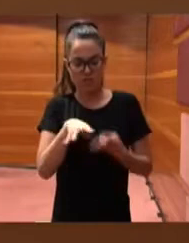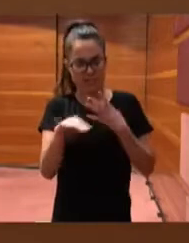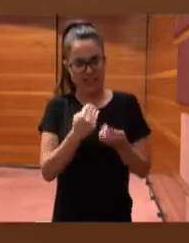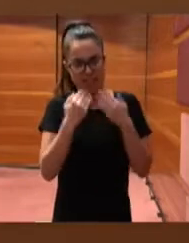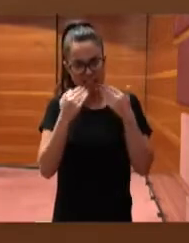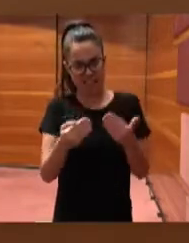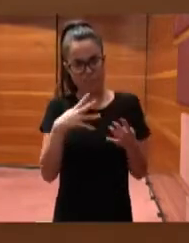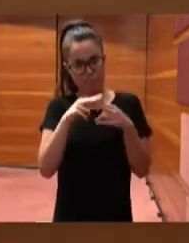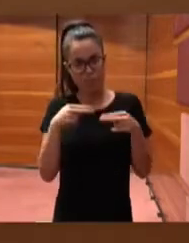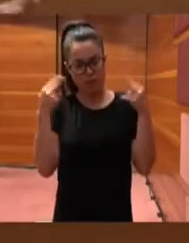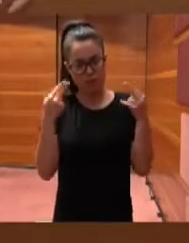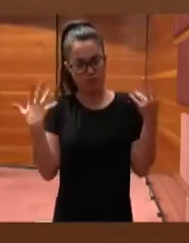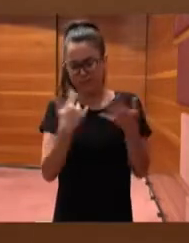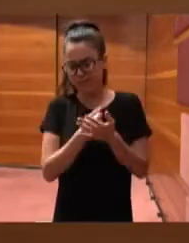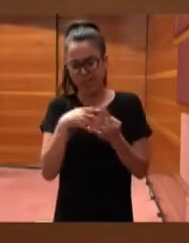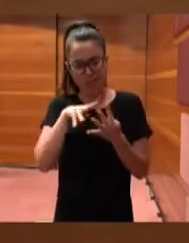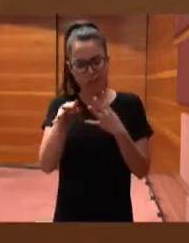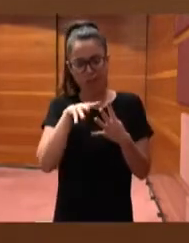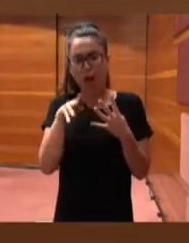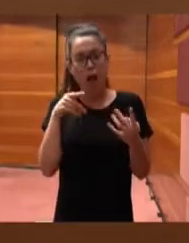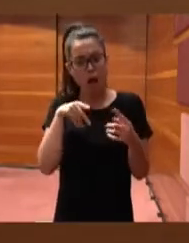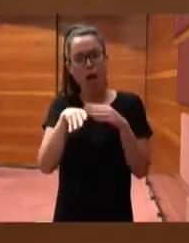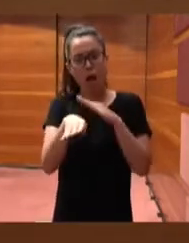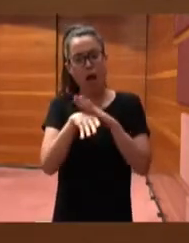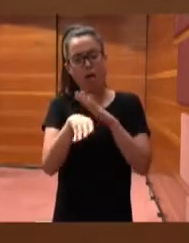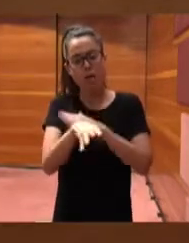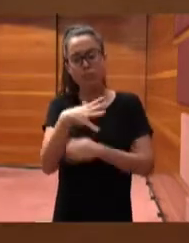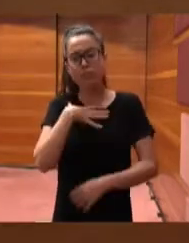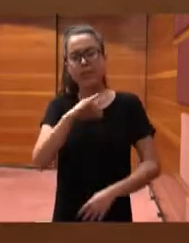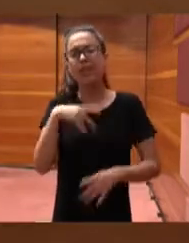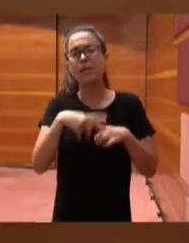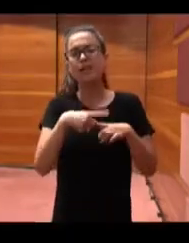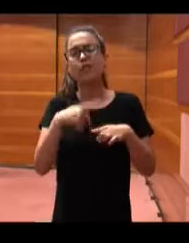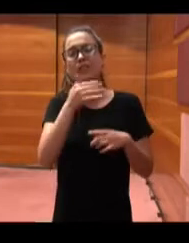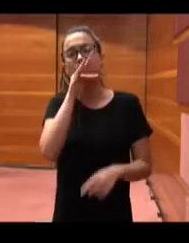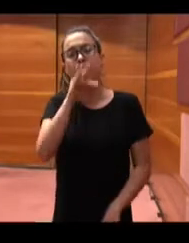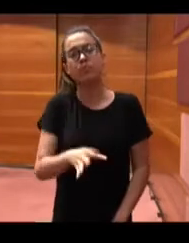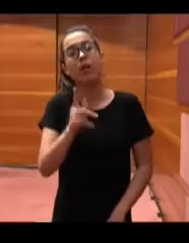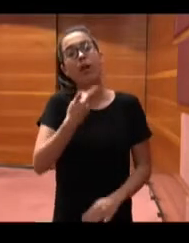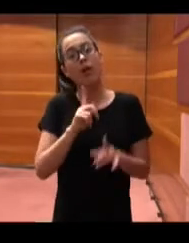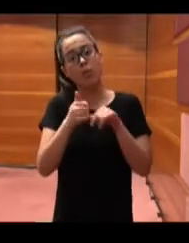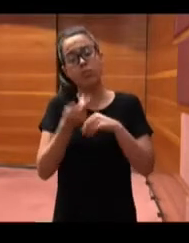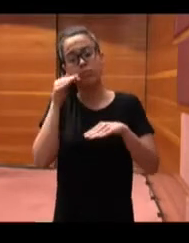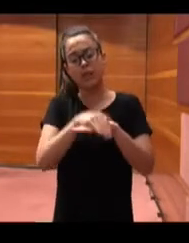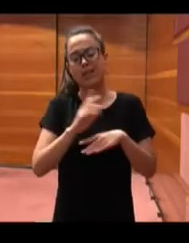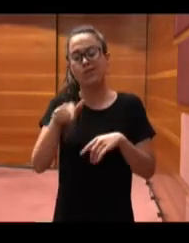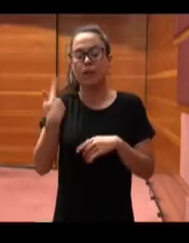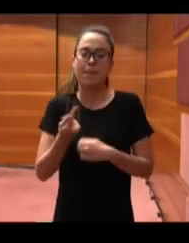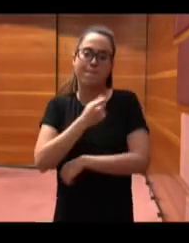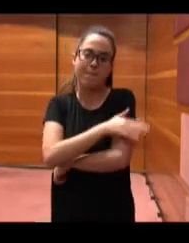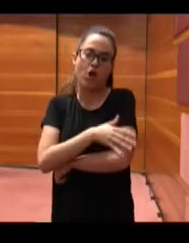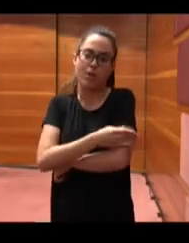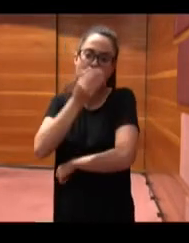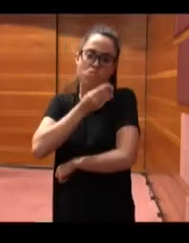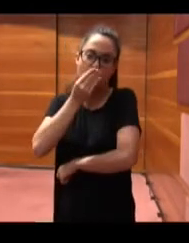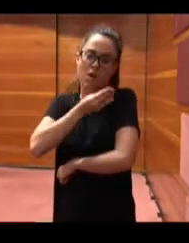rendición de cuentas lo hace especialmente, además, ¿eh? Vamos a ver qué se prometió y cómo se va cumpliendo. Y por fin, el buen gobierno. El buen